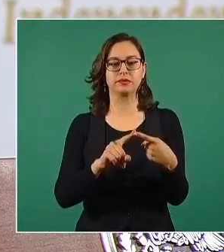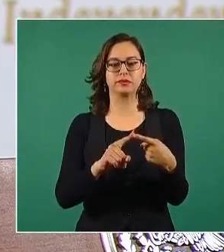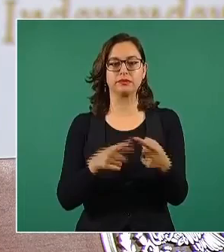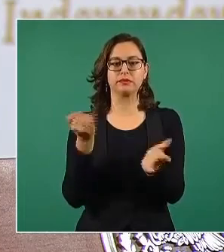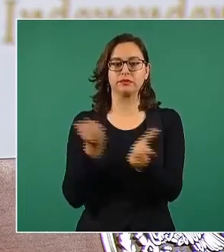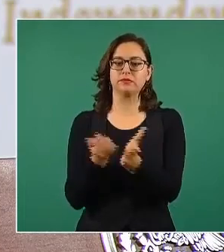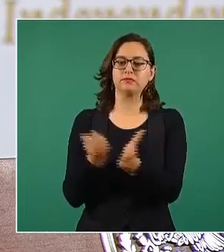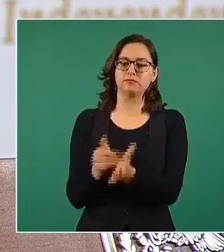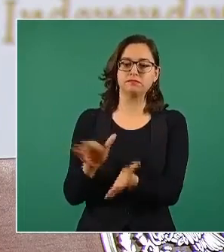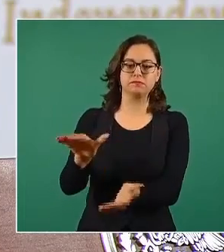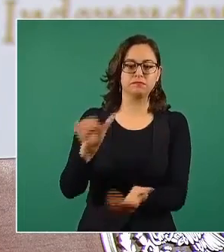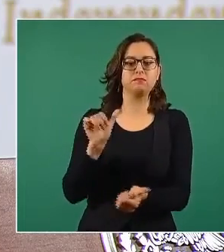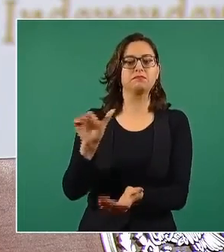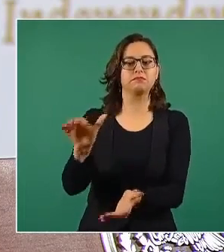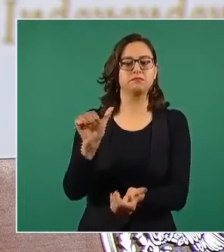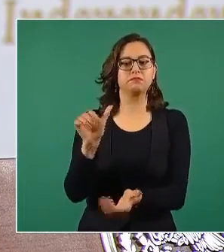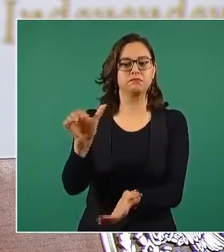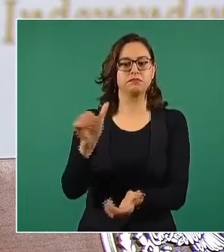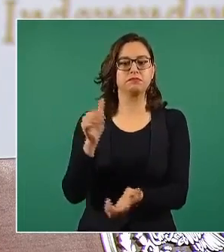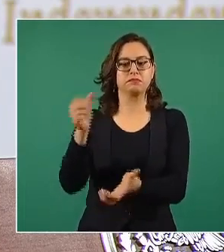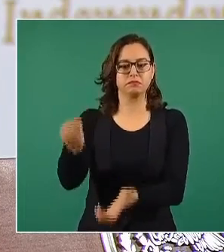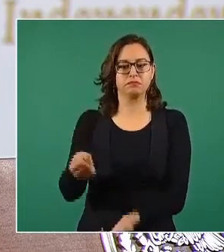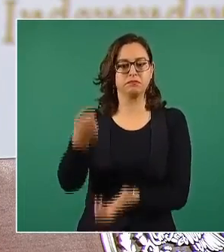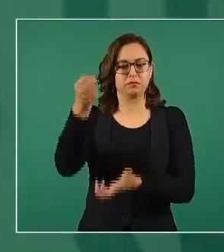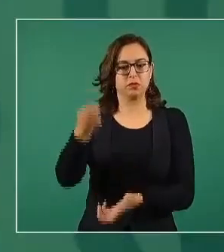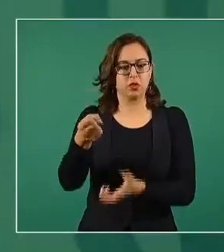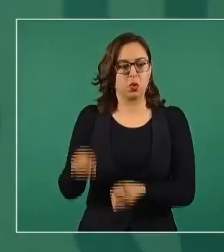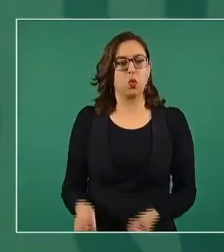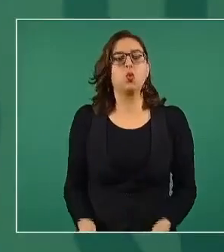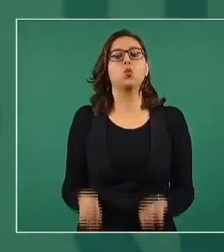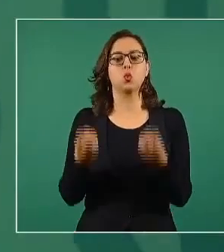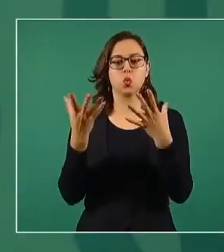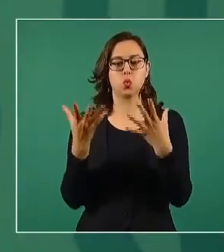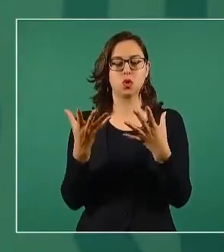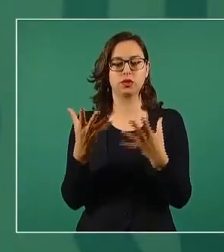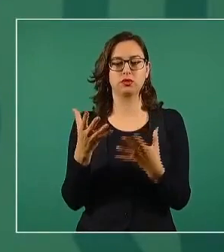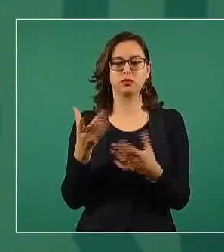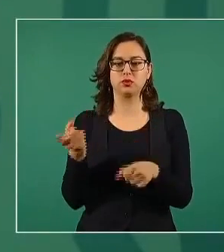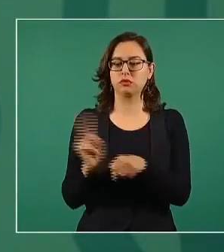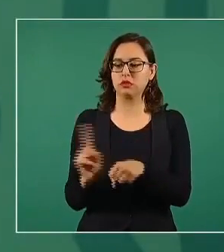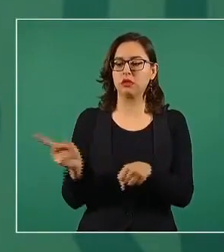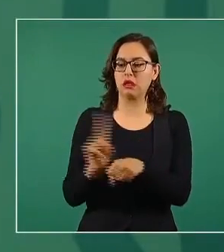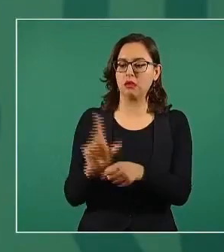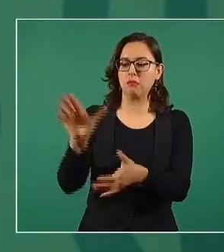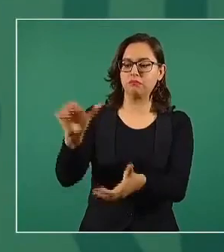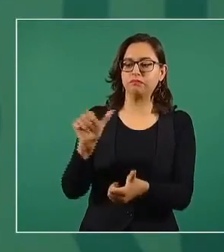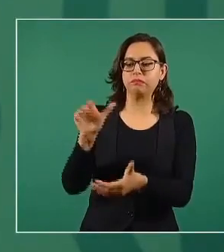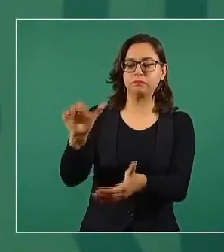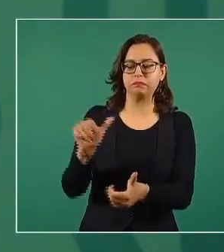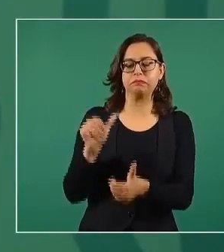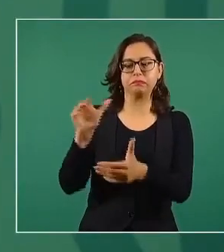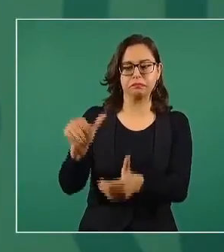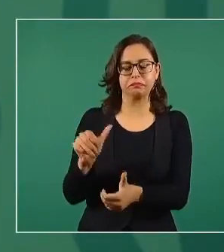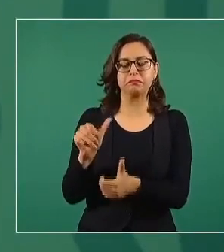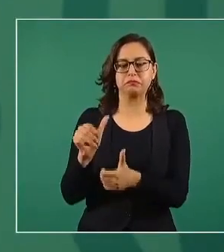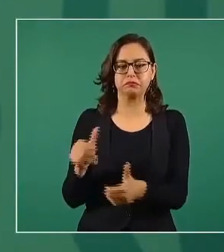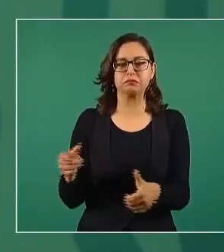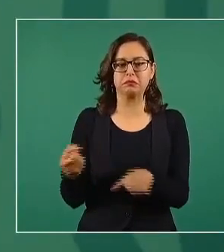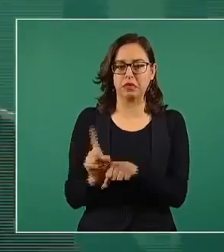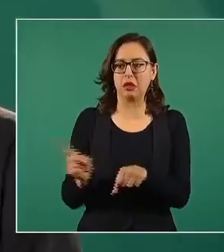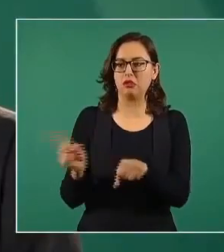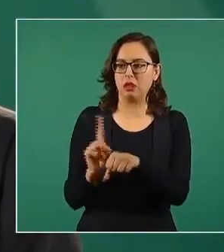ingresos, de cuánto ingresa diariamente, cómo va la